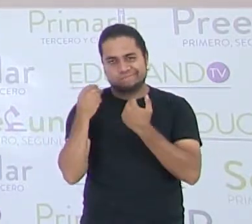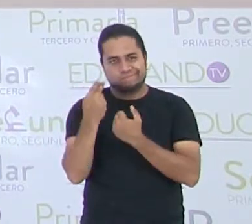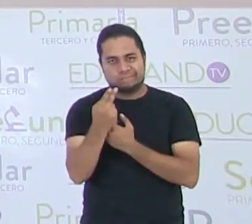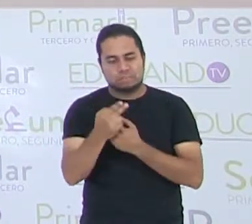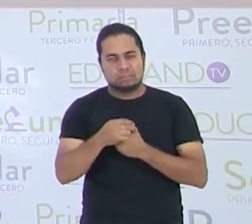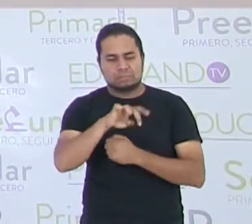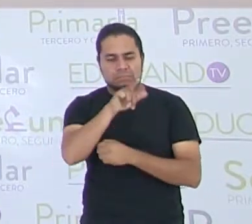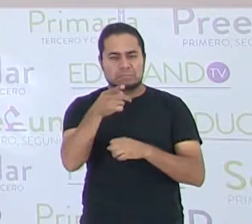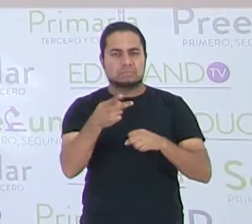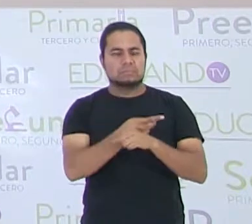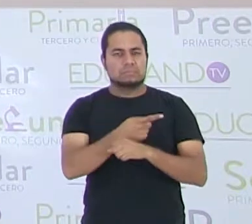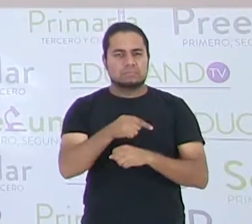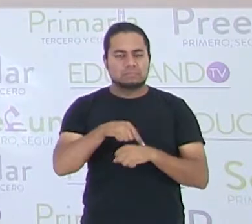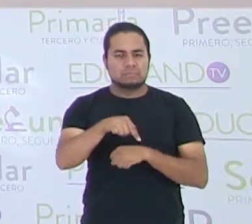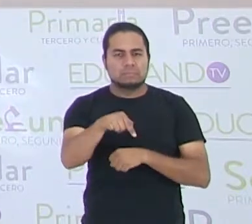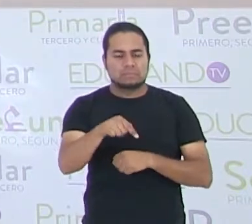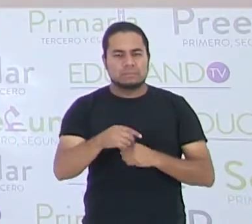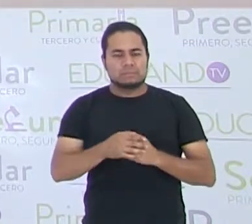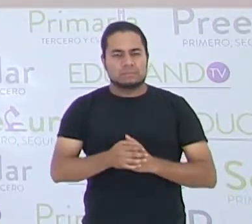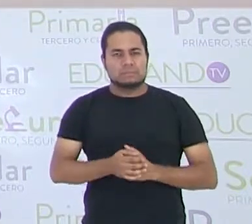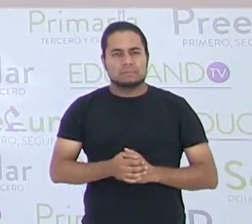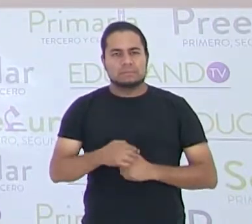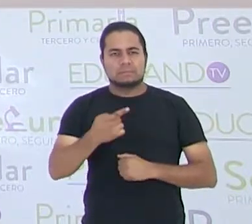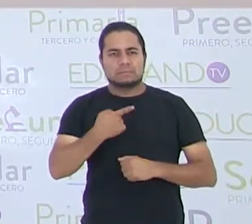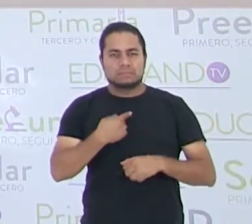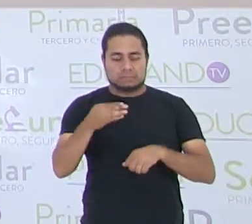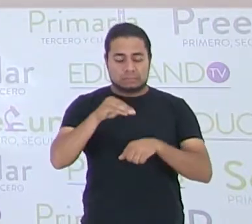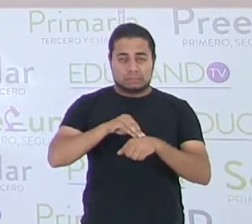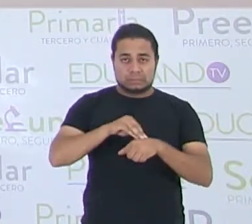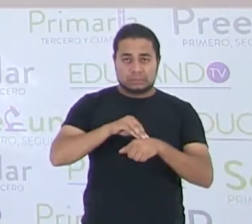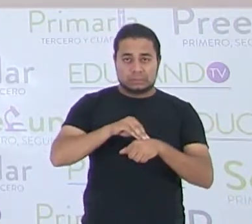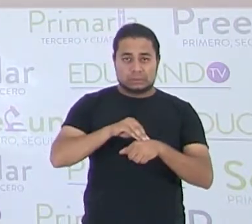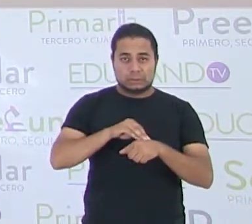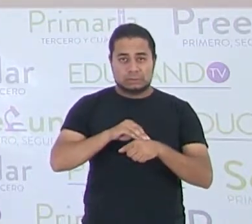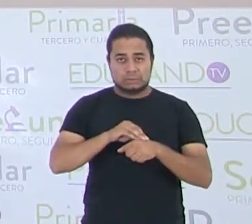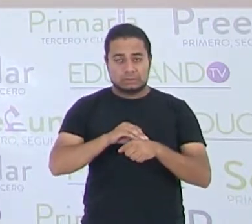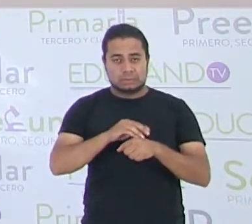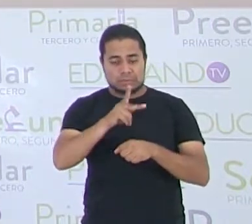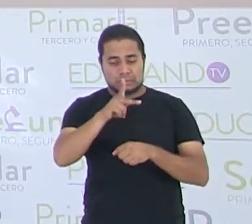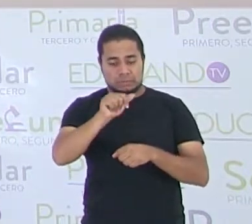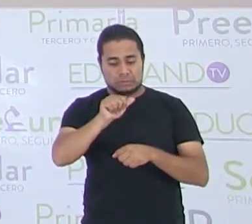pasado después? Podemos anotar entonces que Paquito